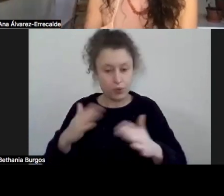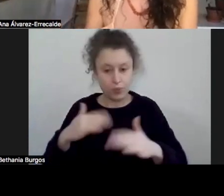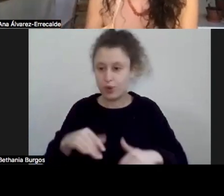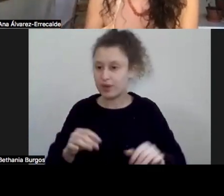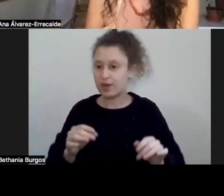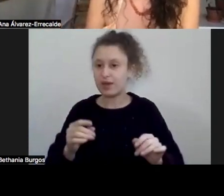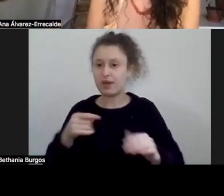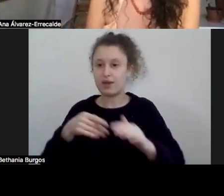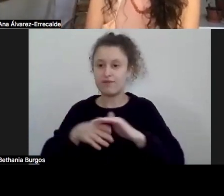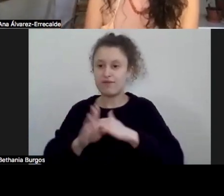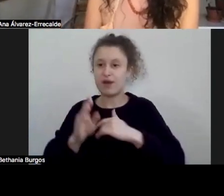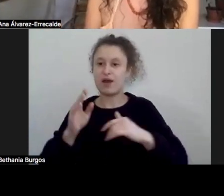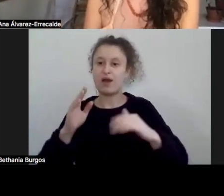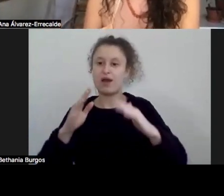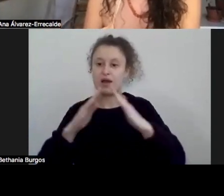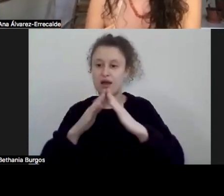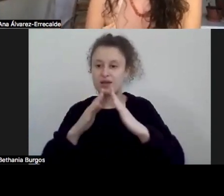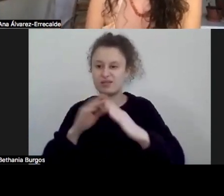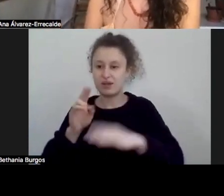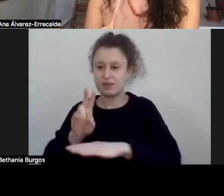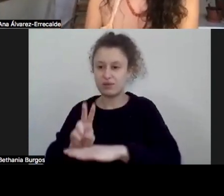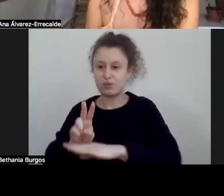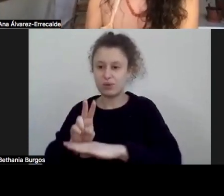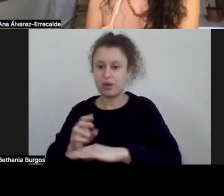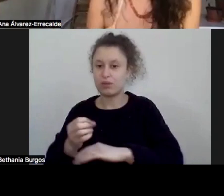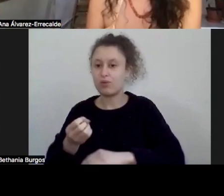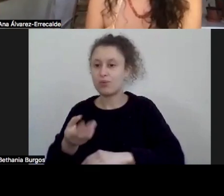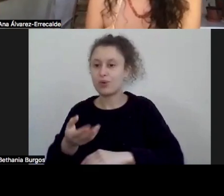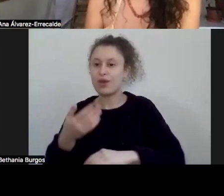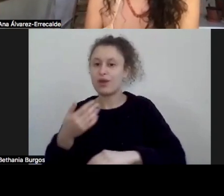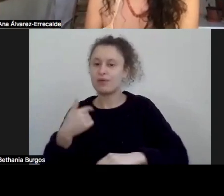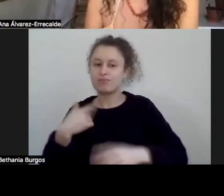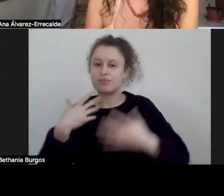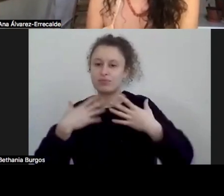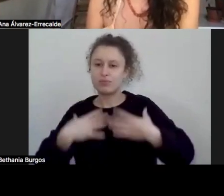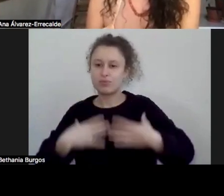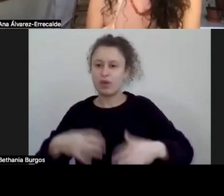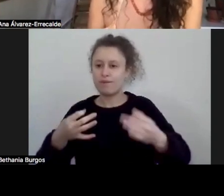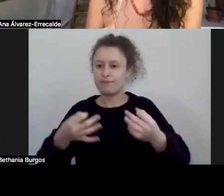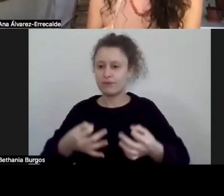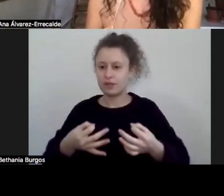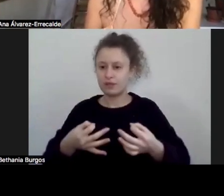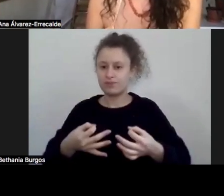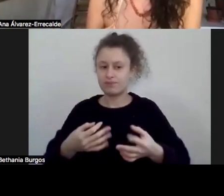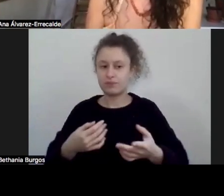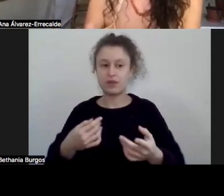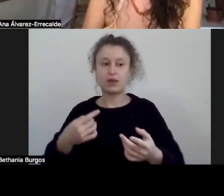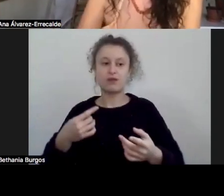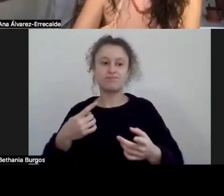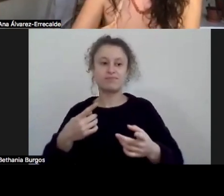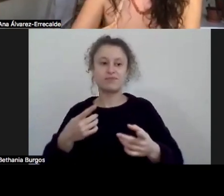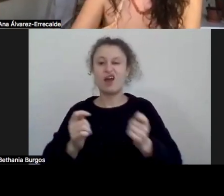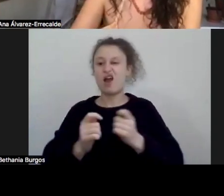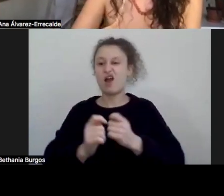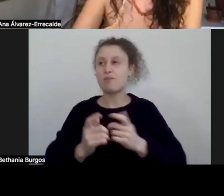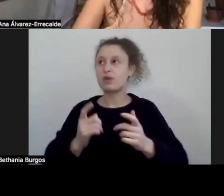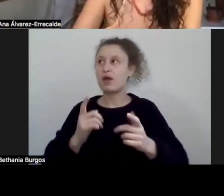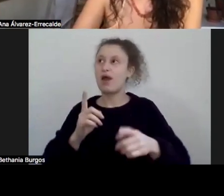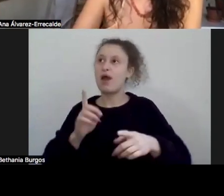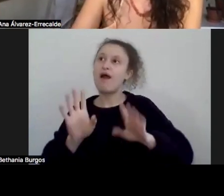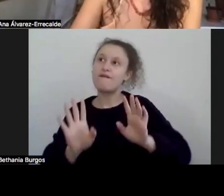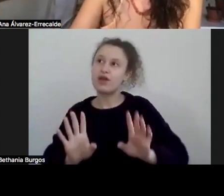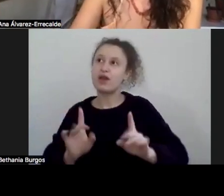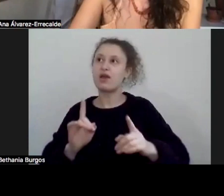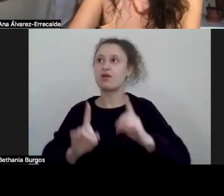puntuales, acompañamientos en centros de día, alguna persona que se pase a visitarla para tratar de paliar esta